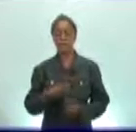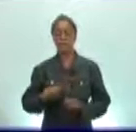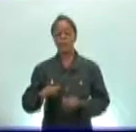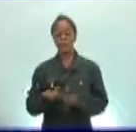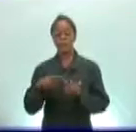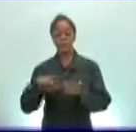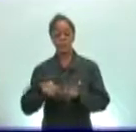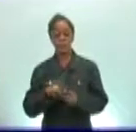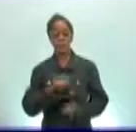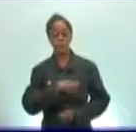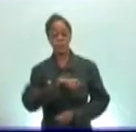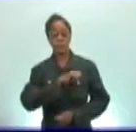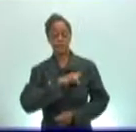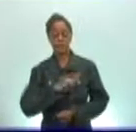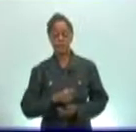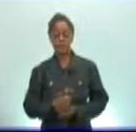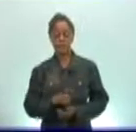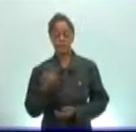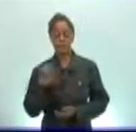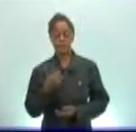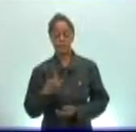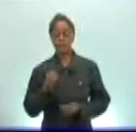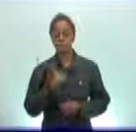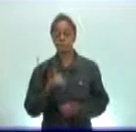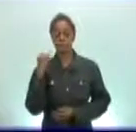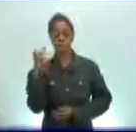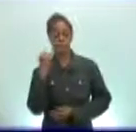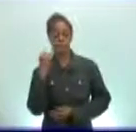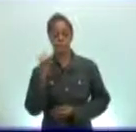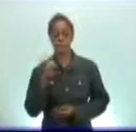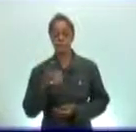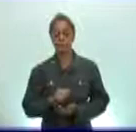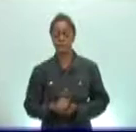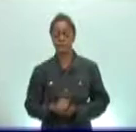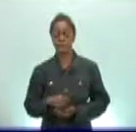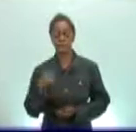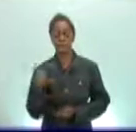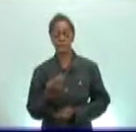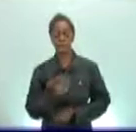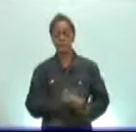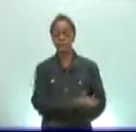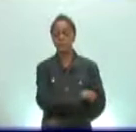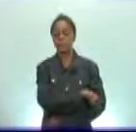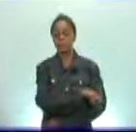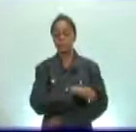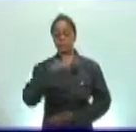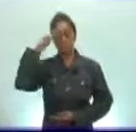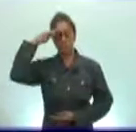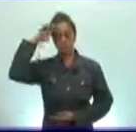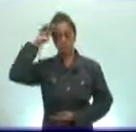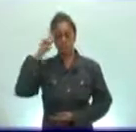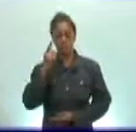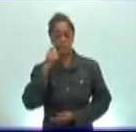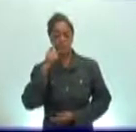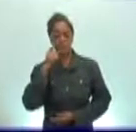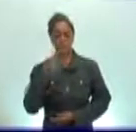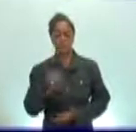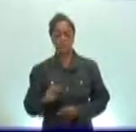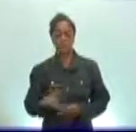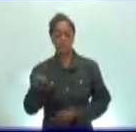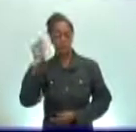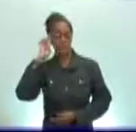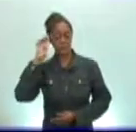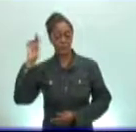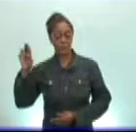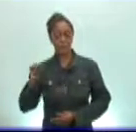los españoles. Una muestra más del internacionalismo de nuestro pueblo cubano. Observen para que